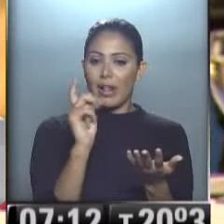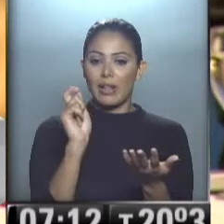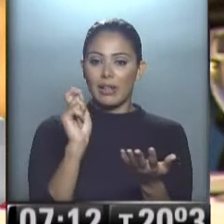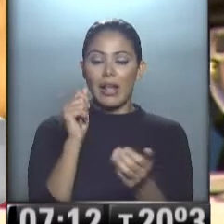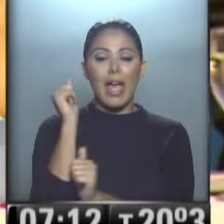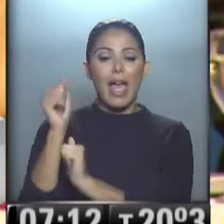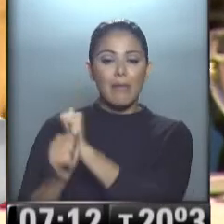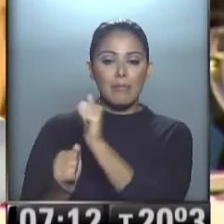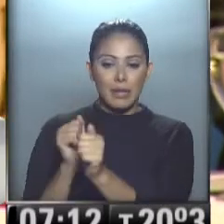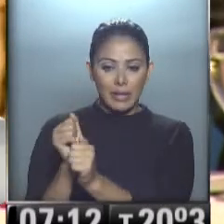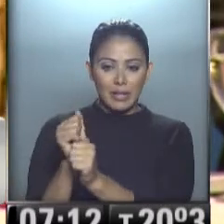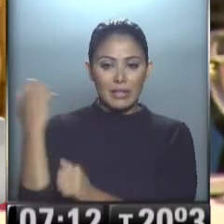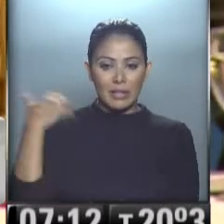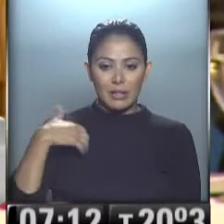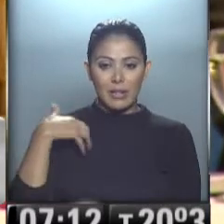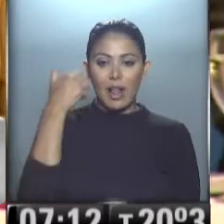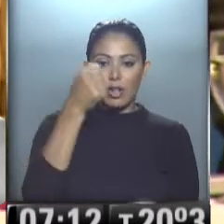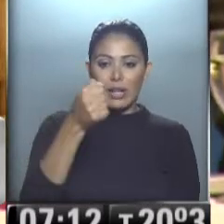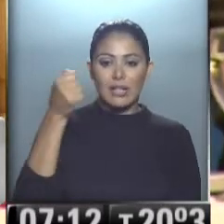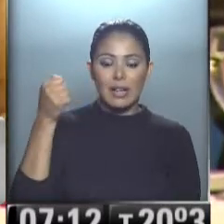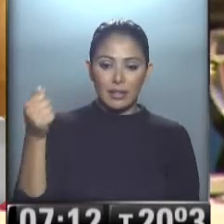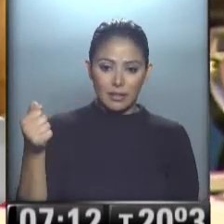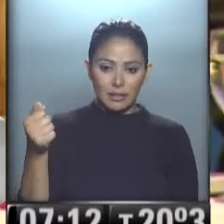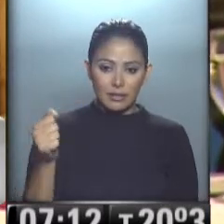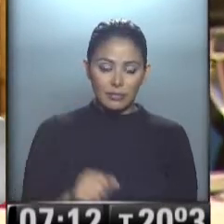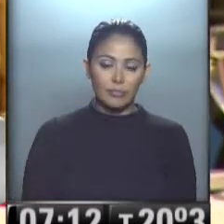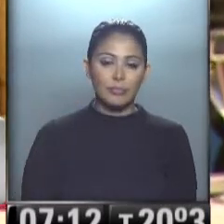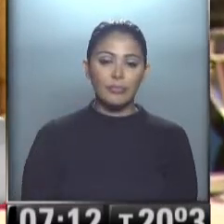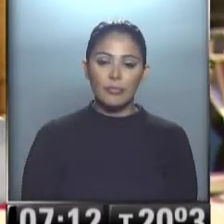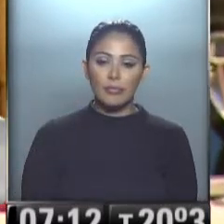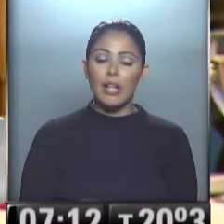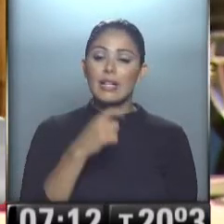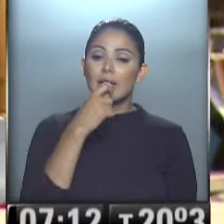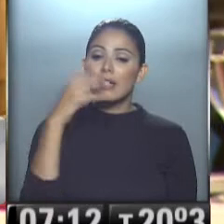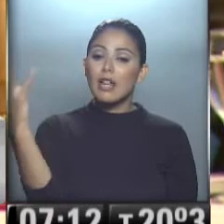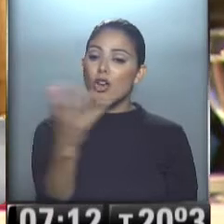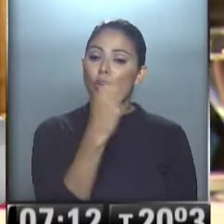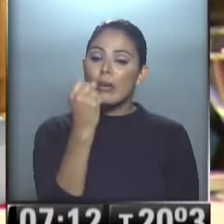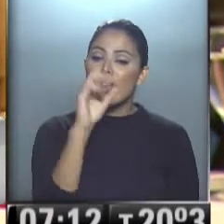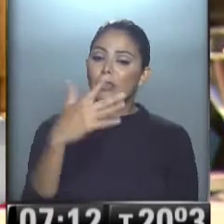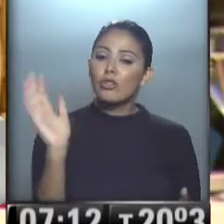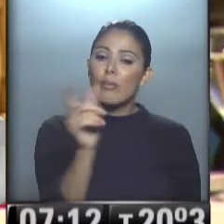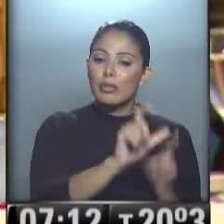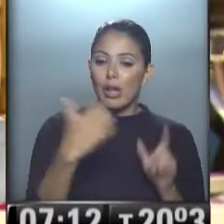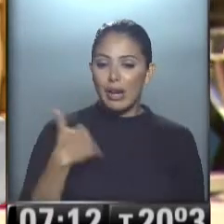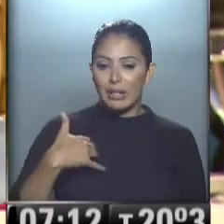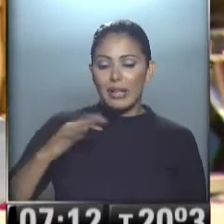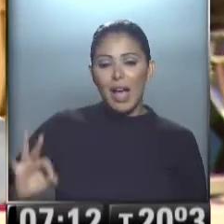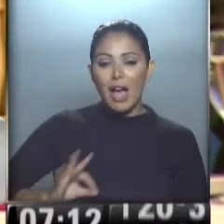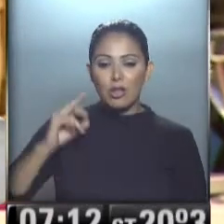la empresa de bandera Aerolíneas Argentinas, recuperada para los argentinos en el